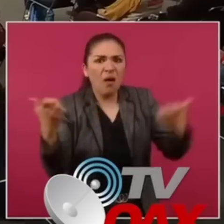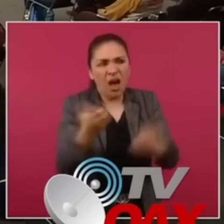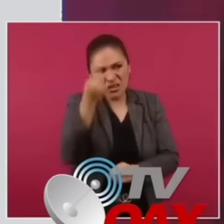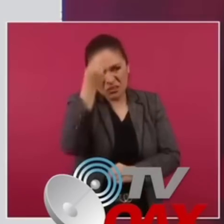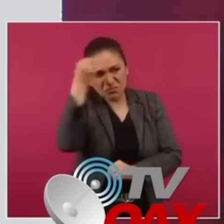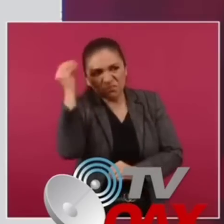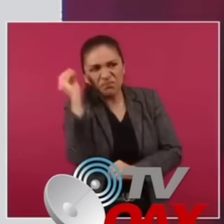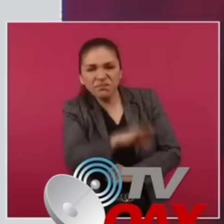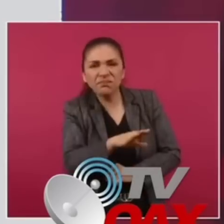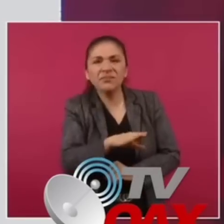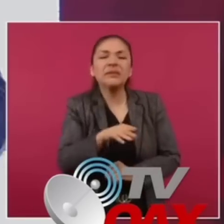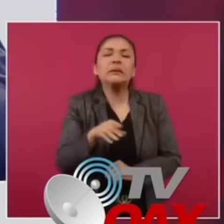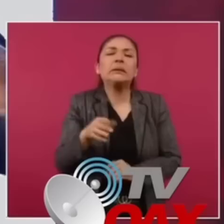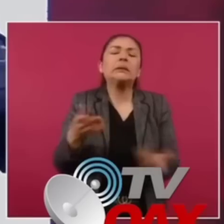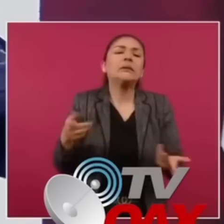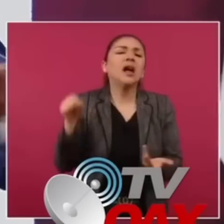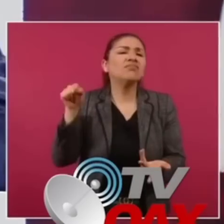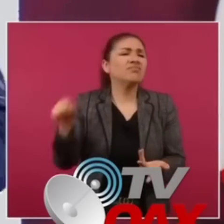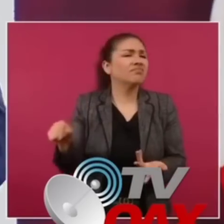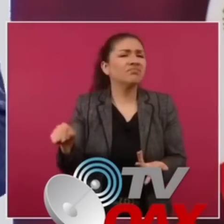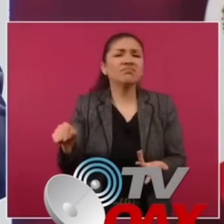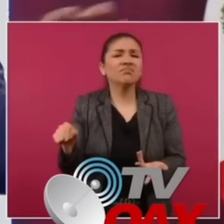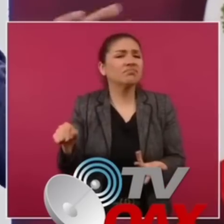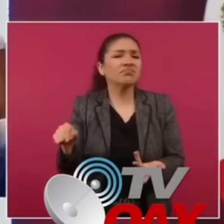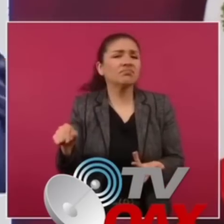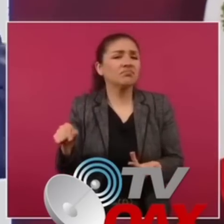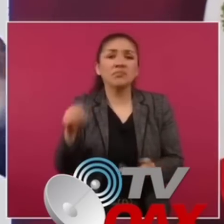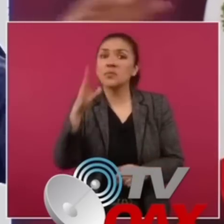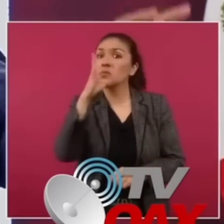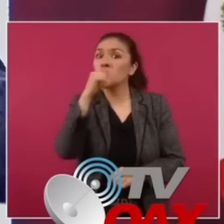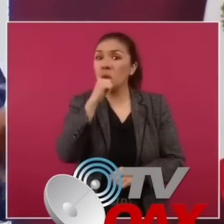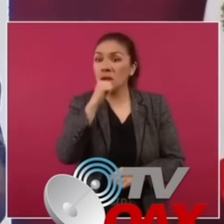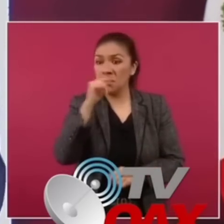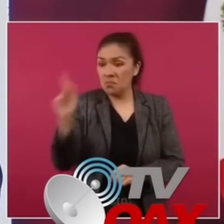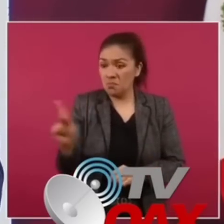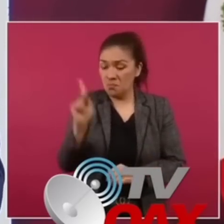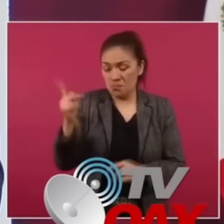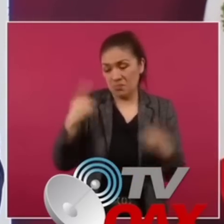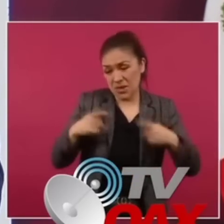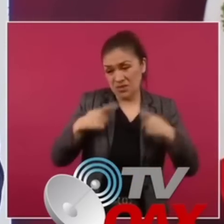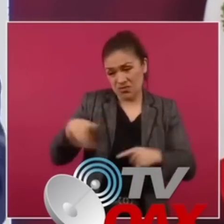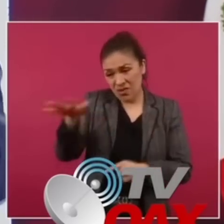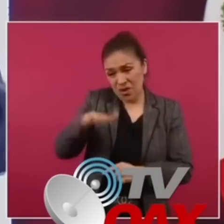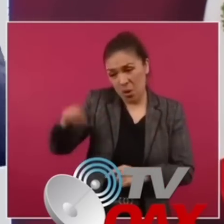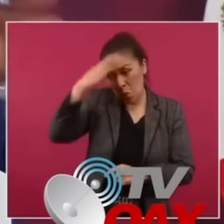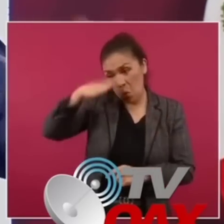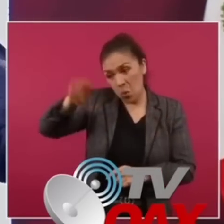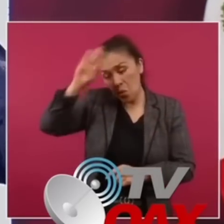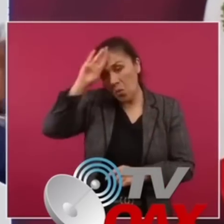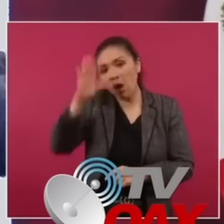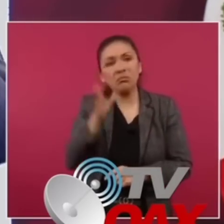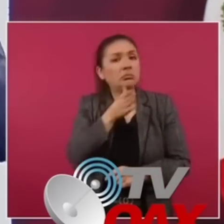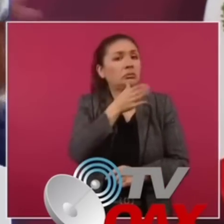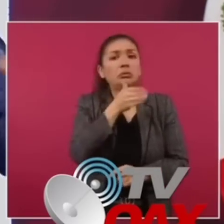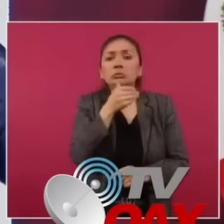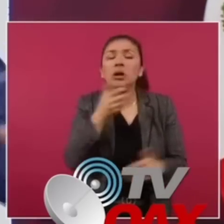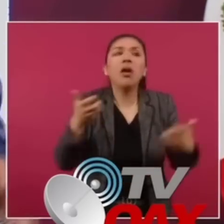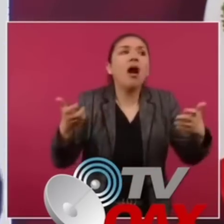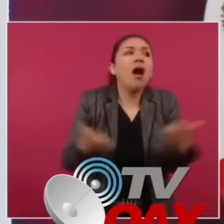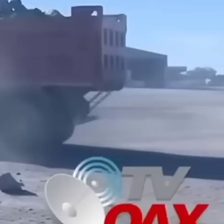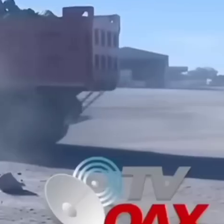que le impide al pueblo cubano hacer